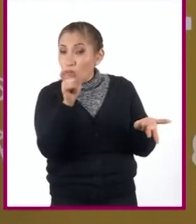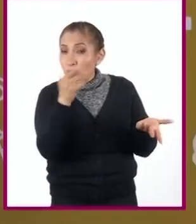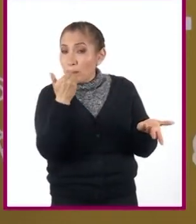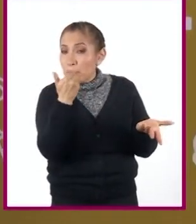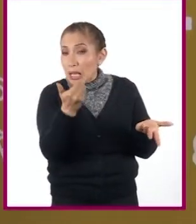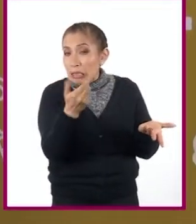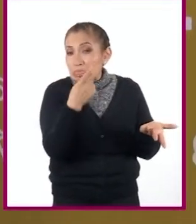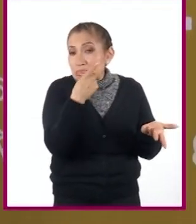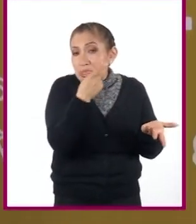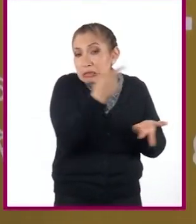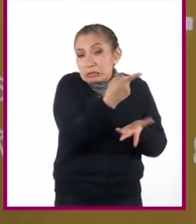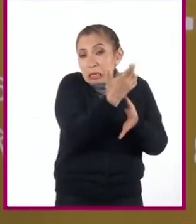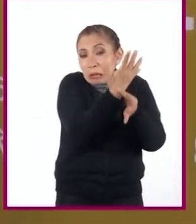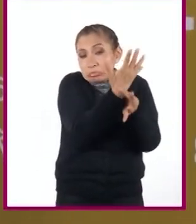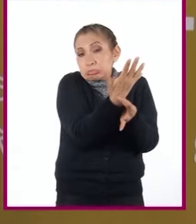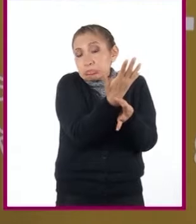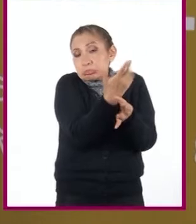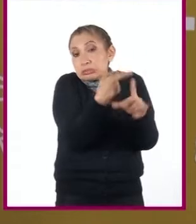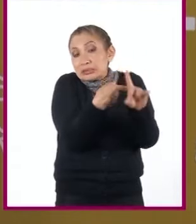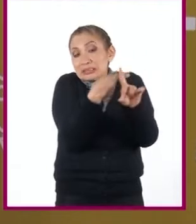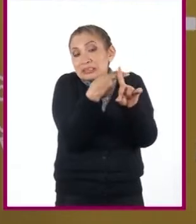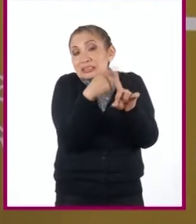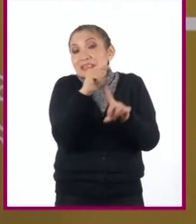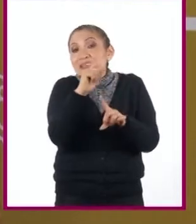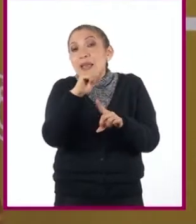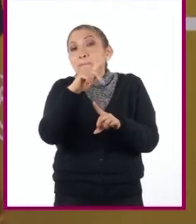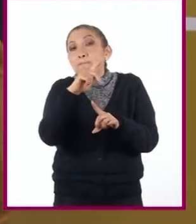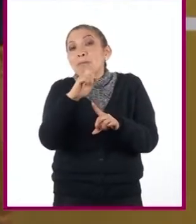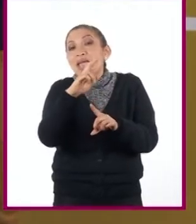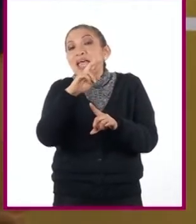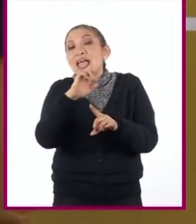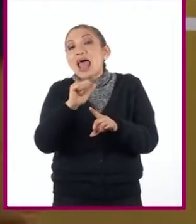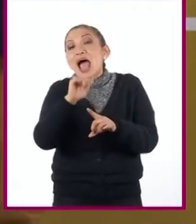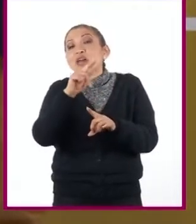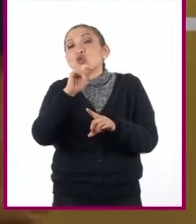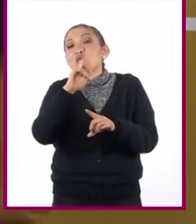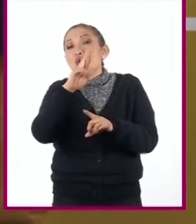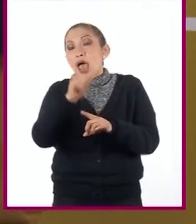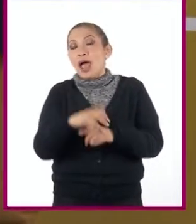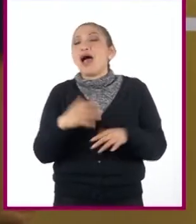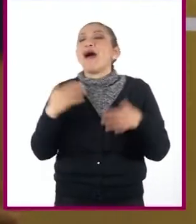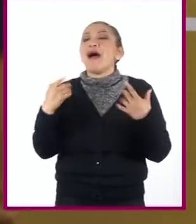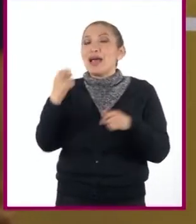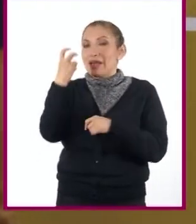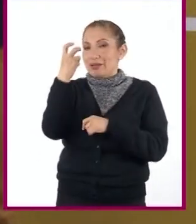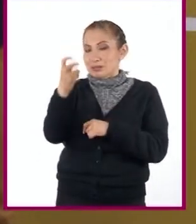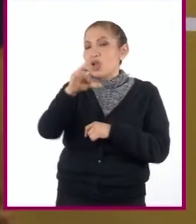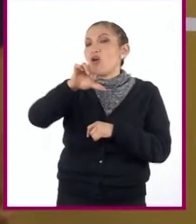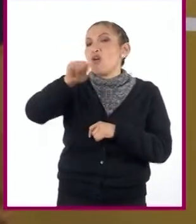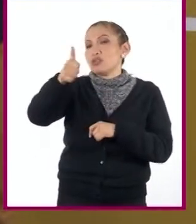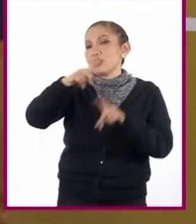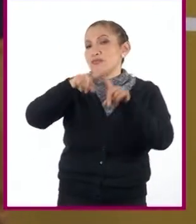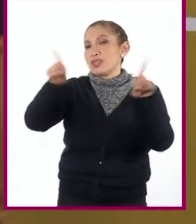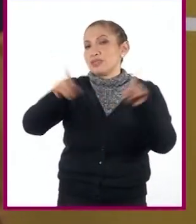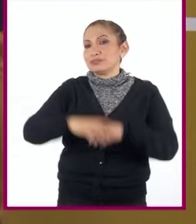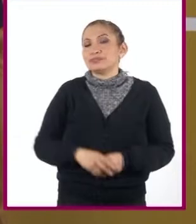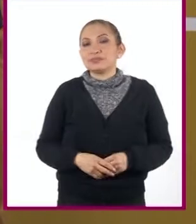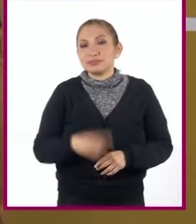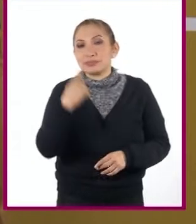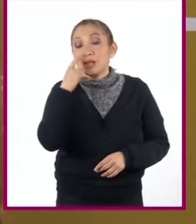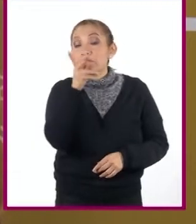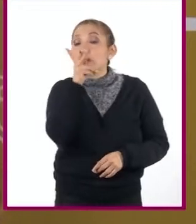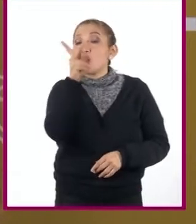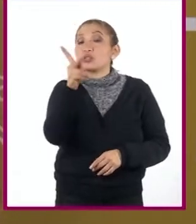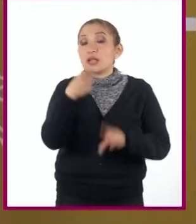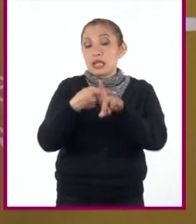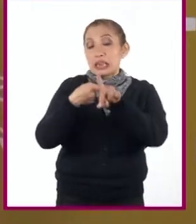correcto recurrir a la temperatura? Ah, mi estimado Enrique, esa es otra historia. El concepto